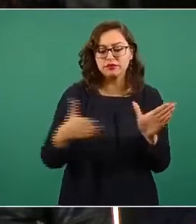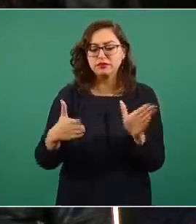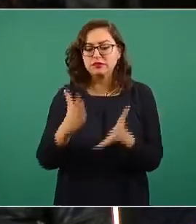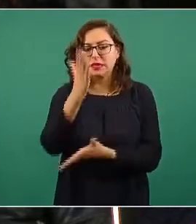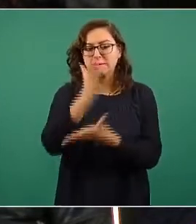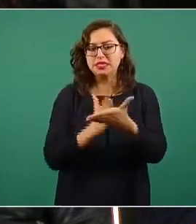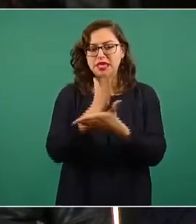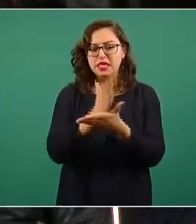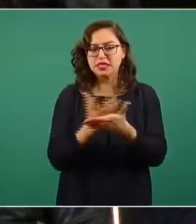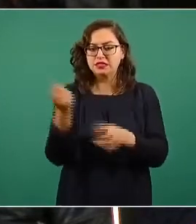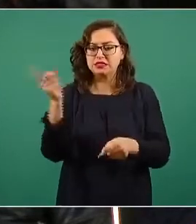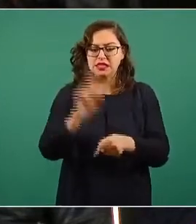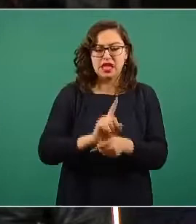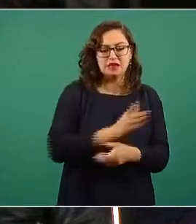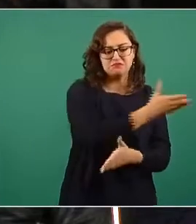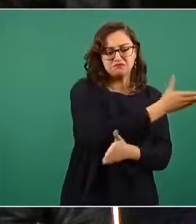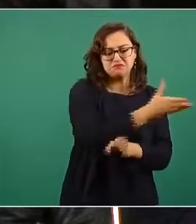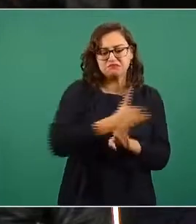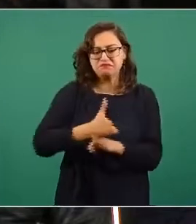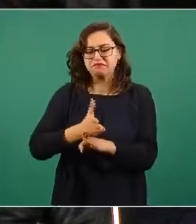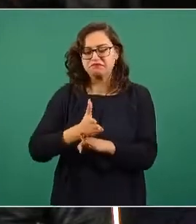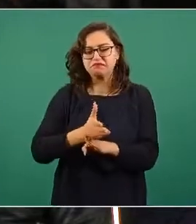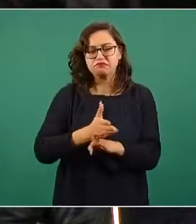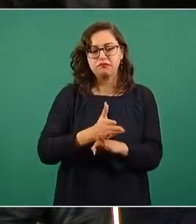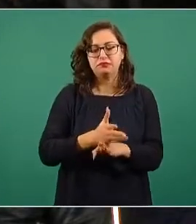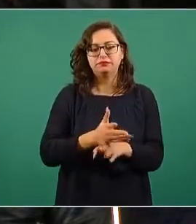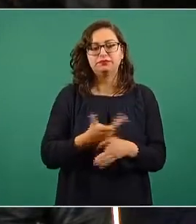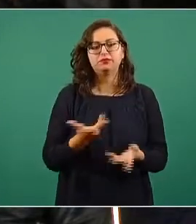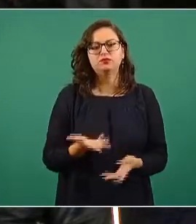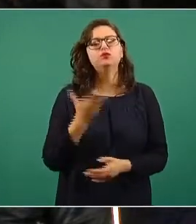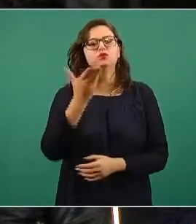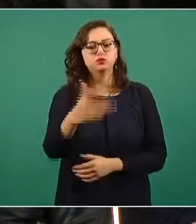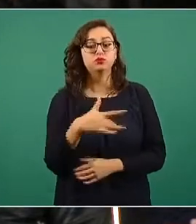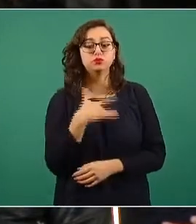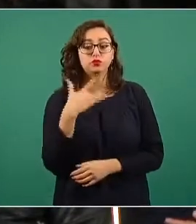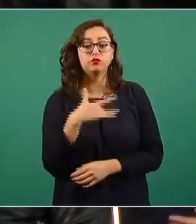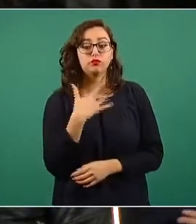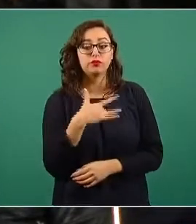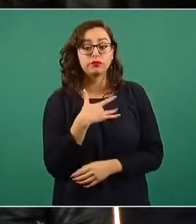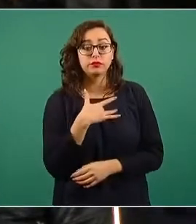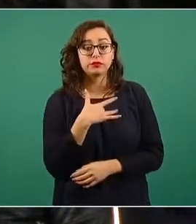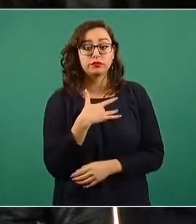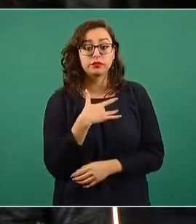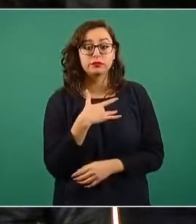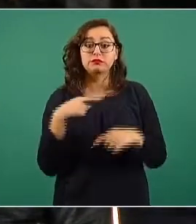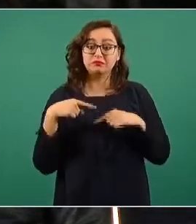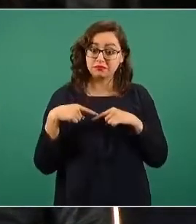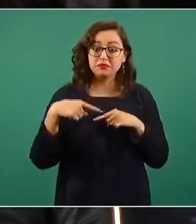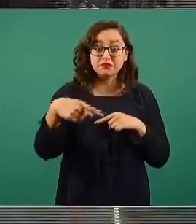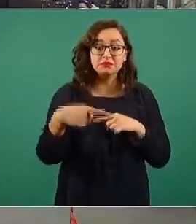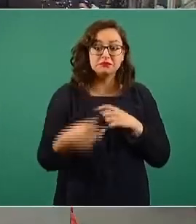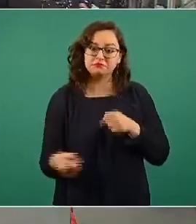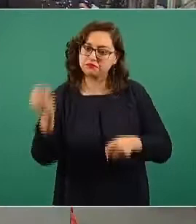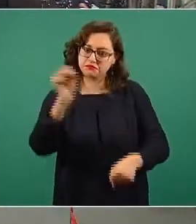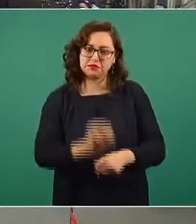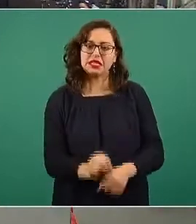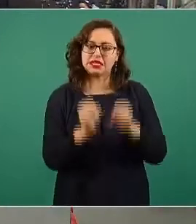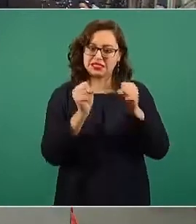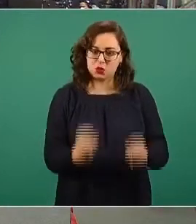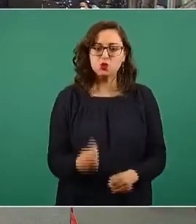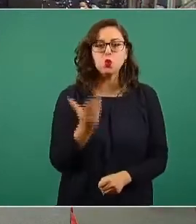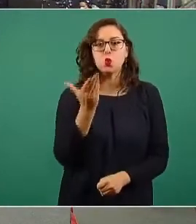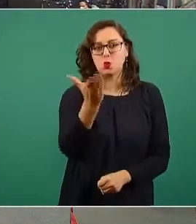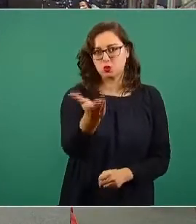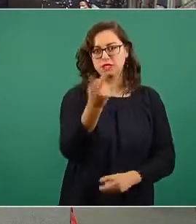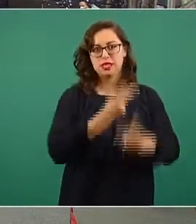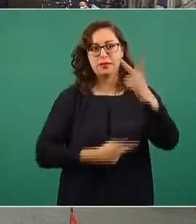recuperación, pero ¿cuál es la proyección de usted? Usted estará seguramente esta semana, estos días, pero en